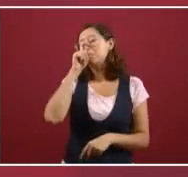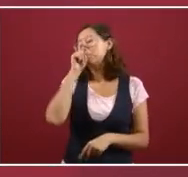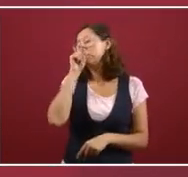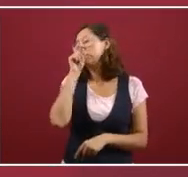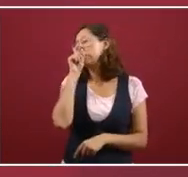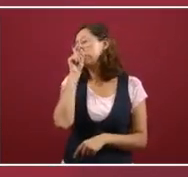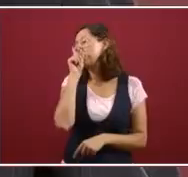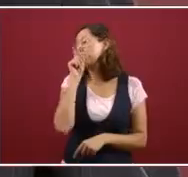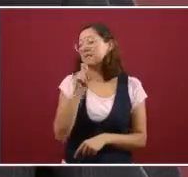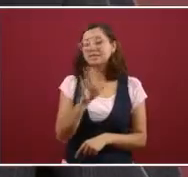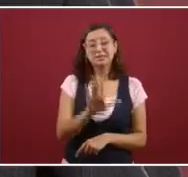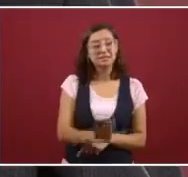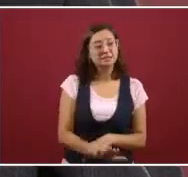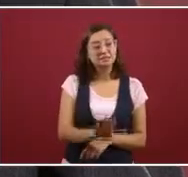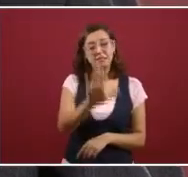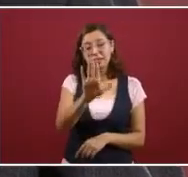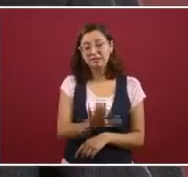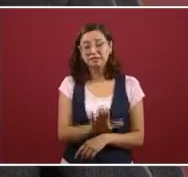la política